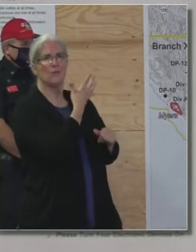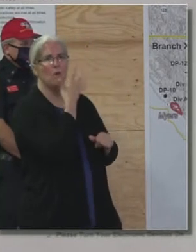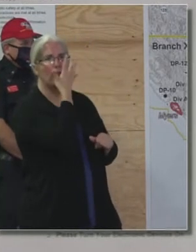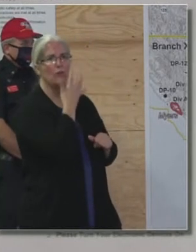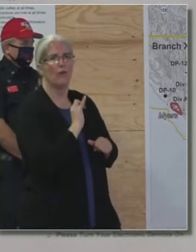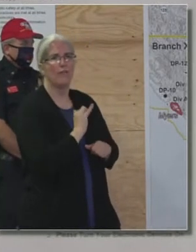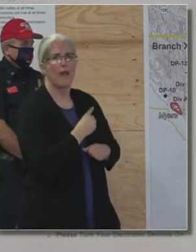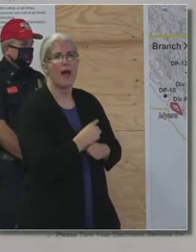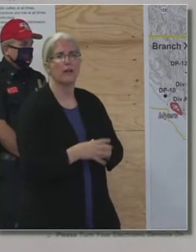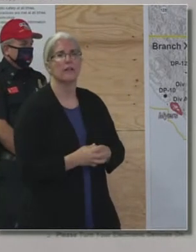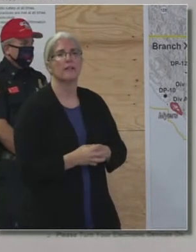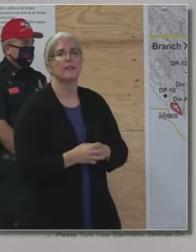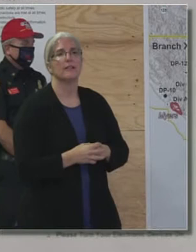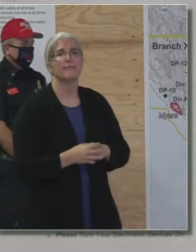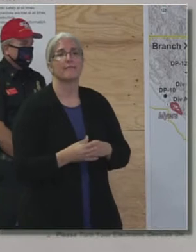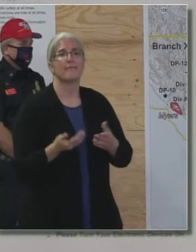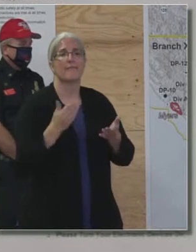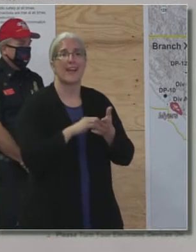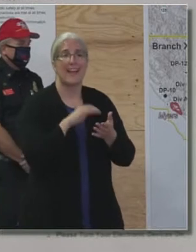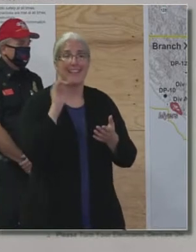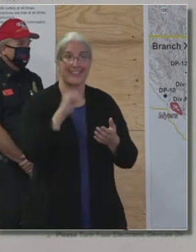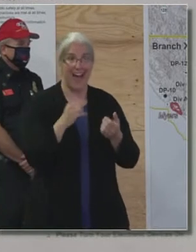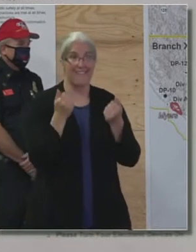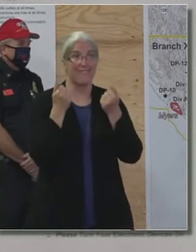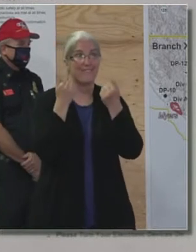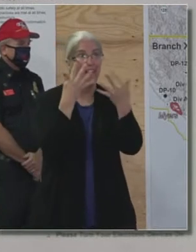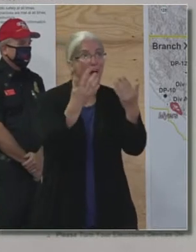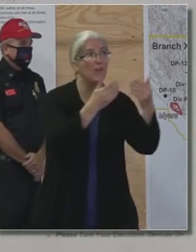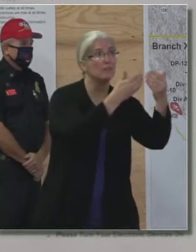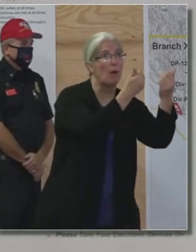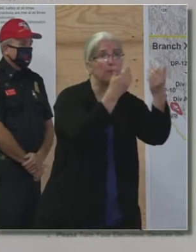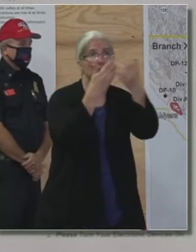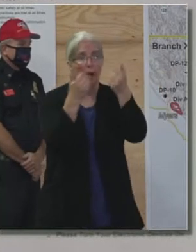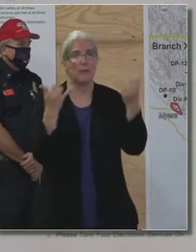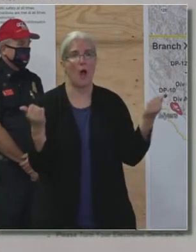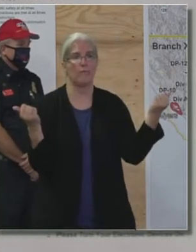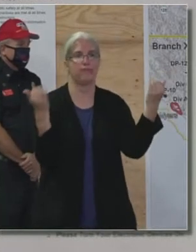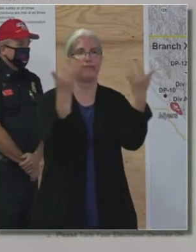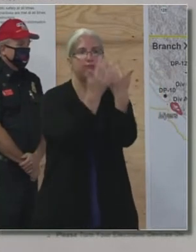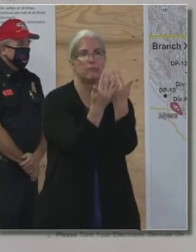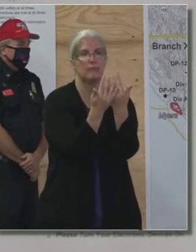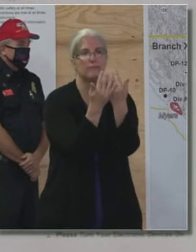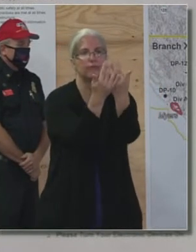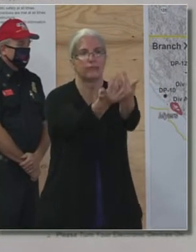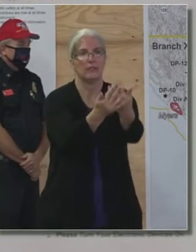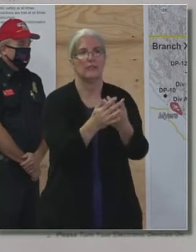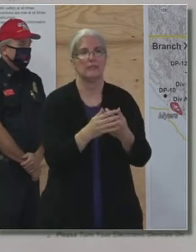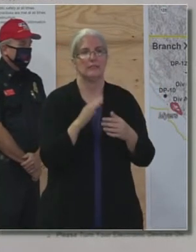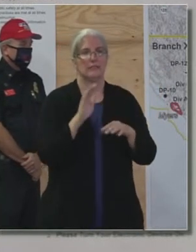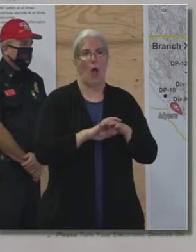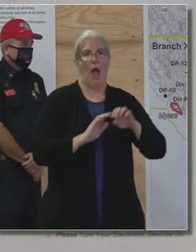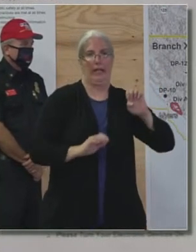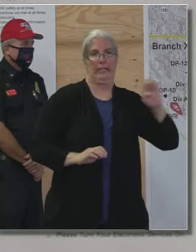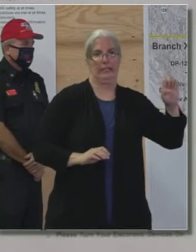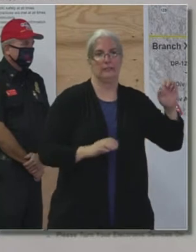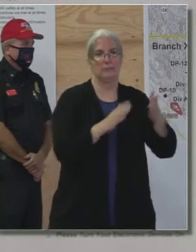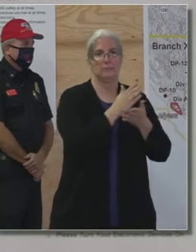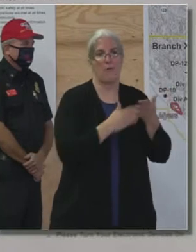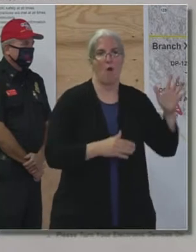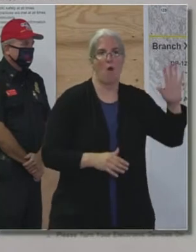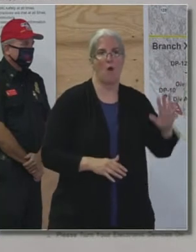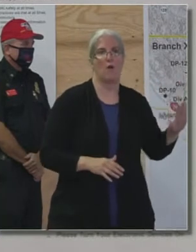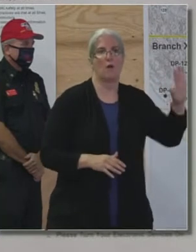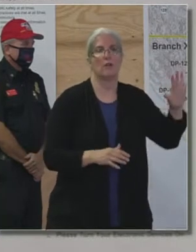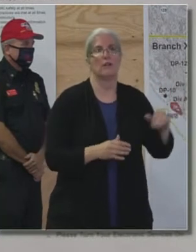los incendios se han unido al color de la rama este del